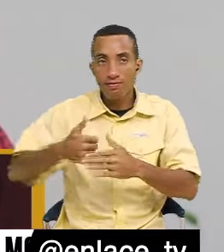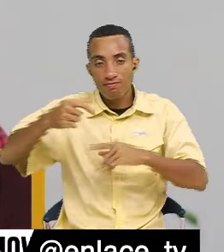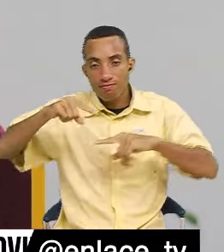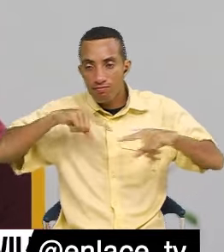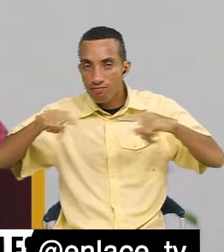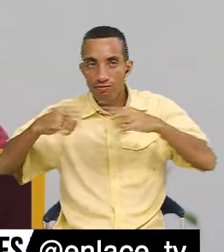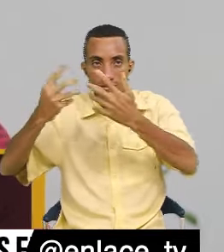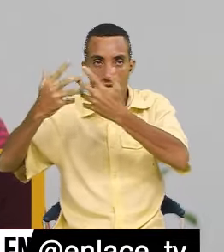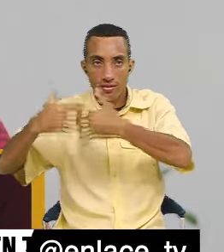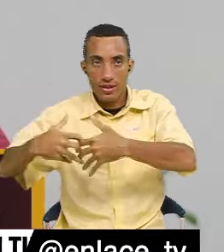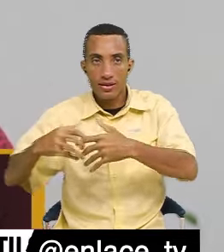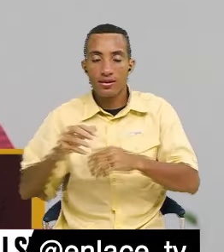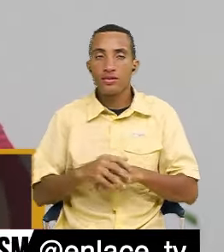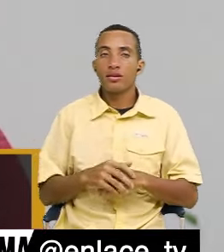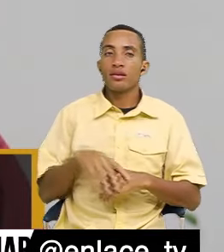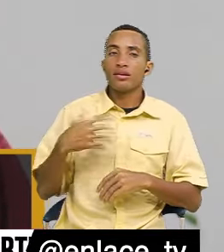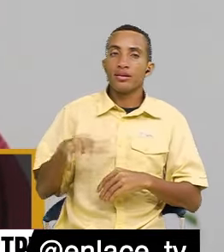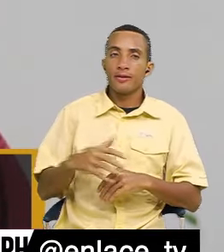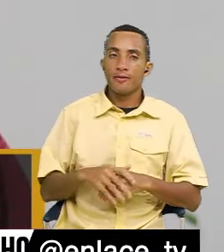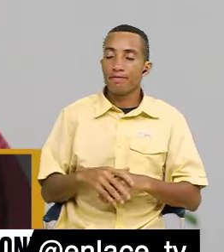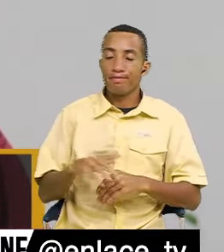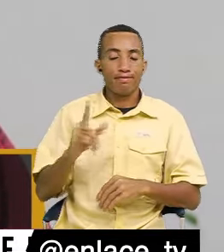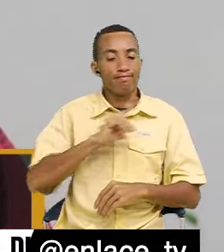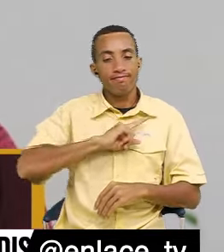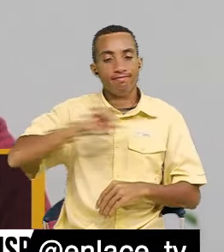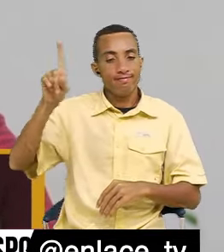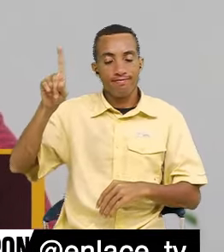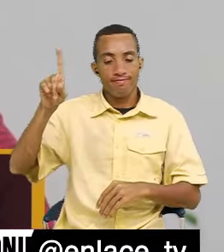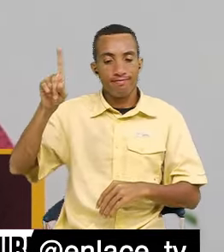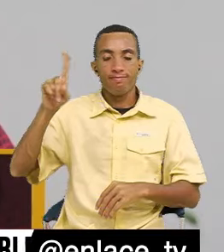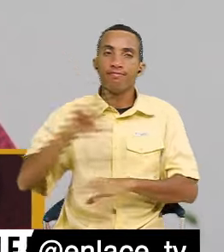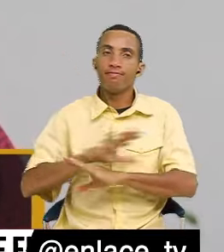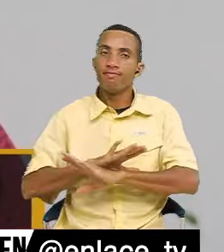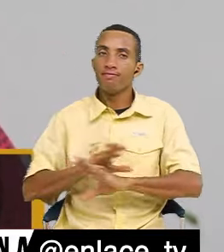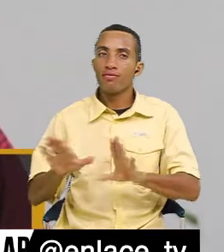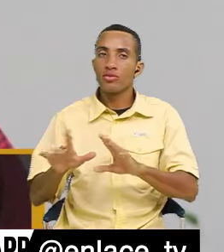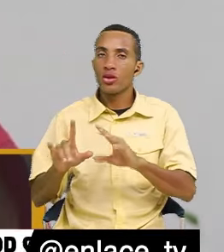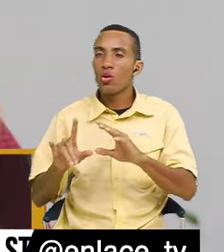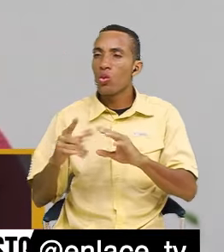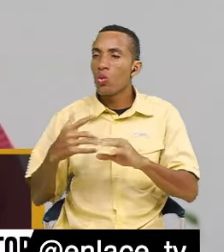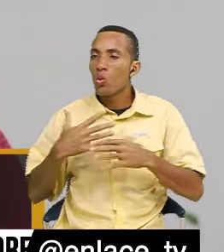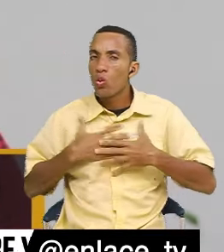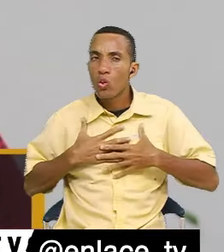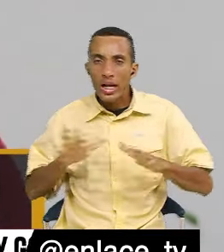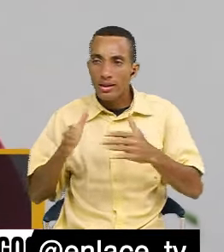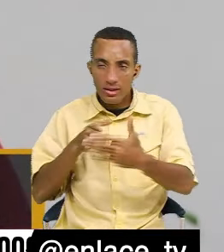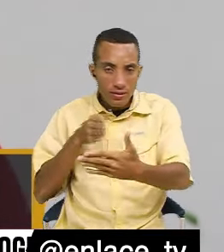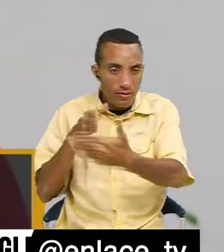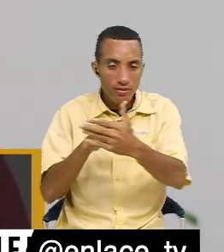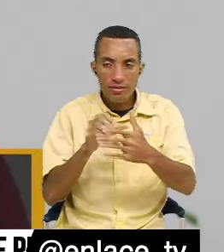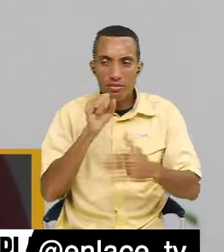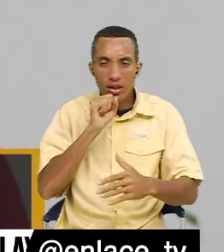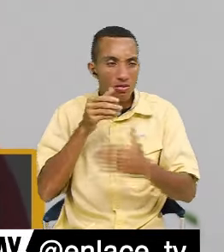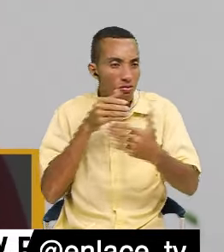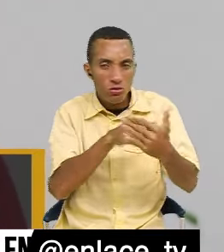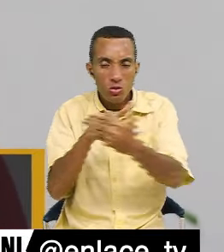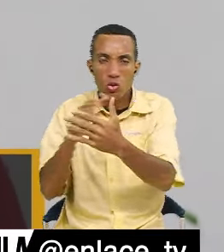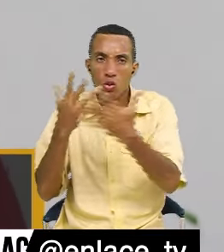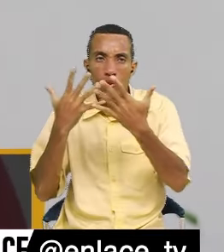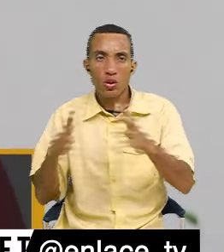tajo este tipo de procedimientos en nuestra ciudad. Sobre cualquier barranqueño y mucho menos sobre cuando